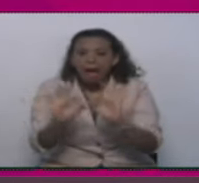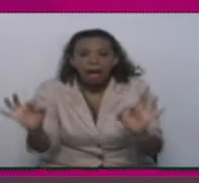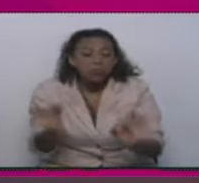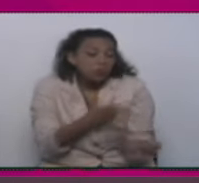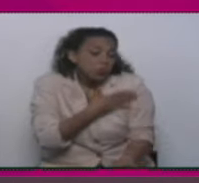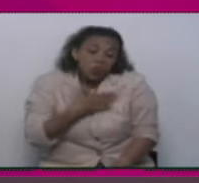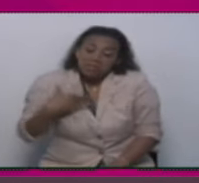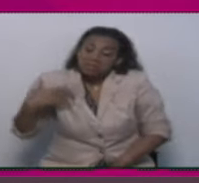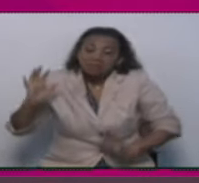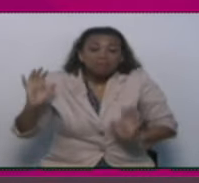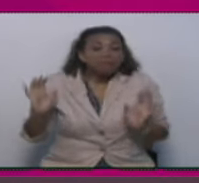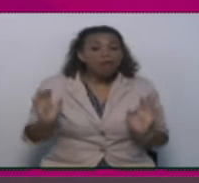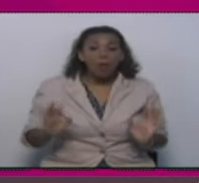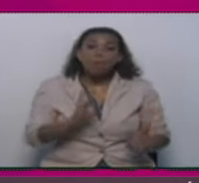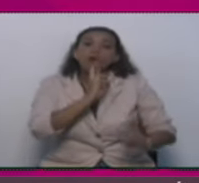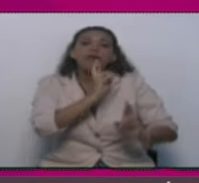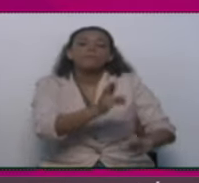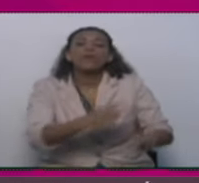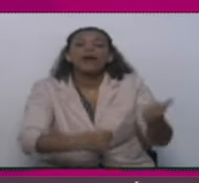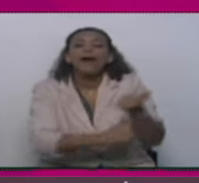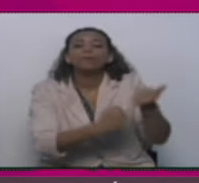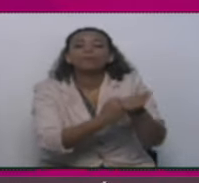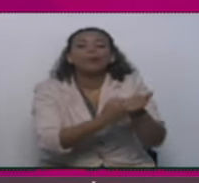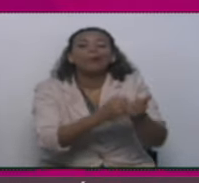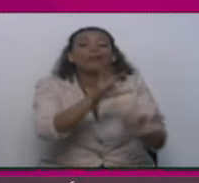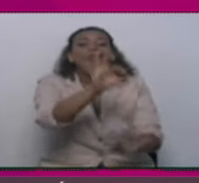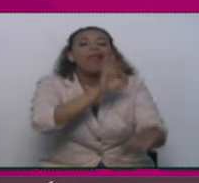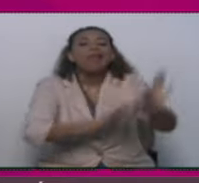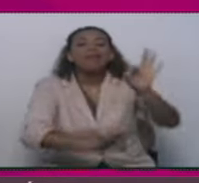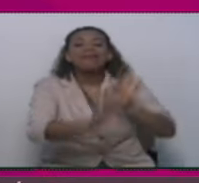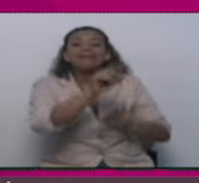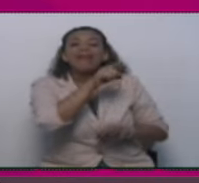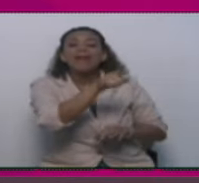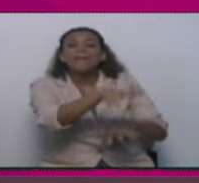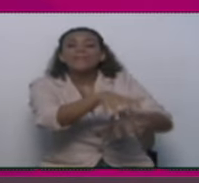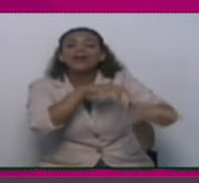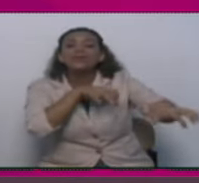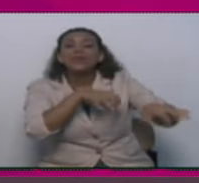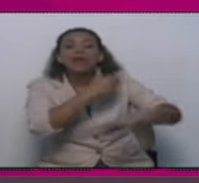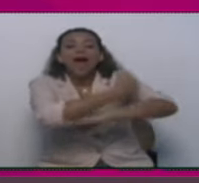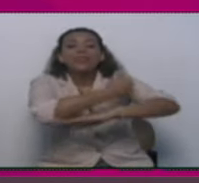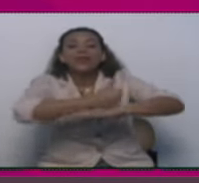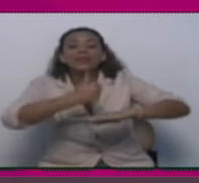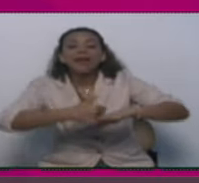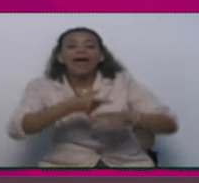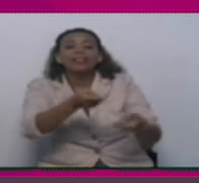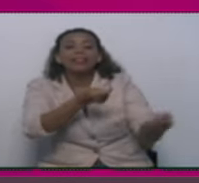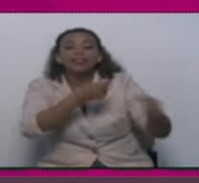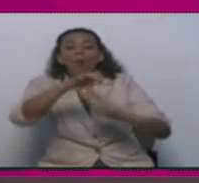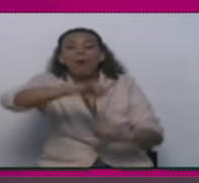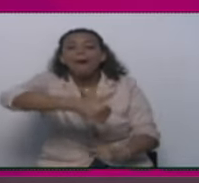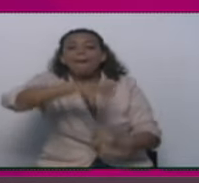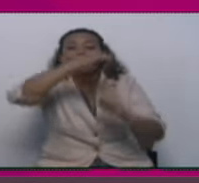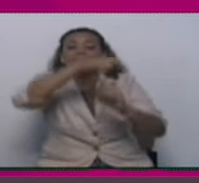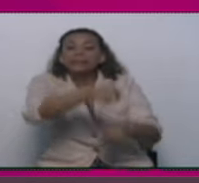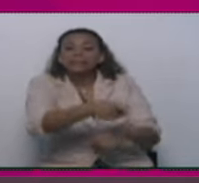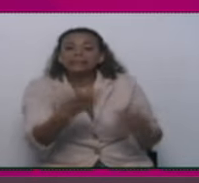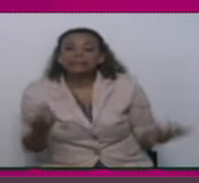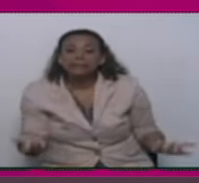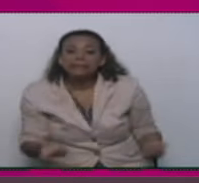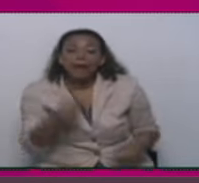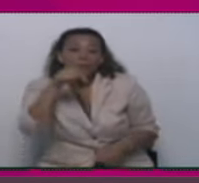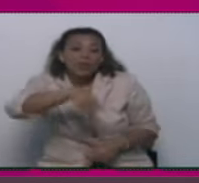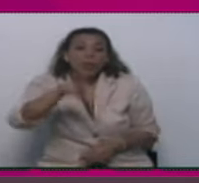quisieron, porque responden a quienes los eligieron, a quienes los dominan. Por eso